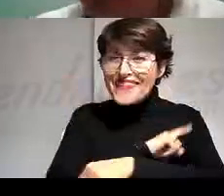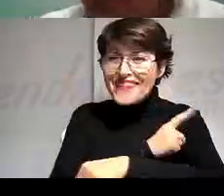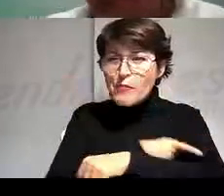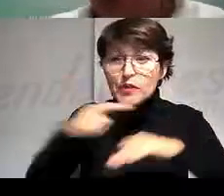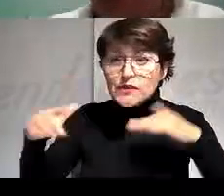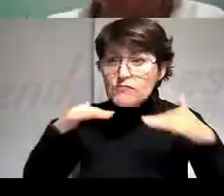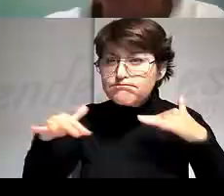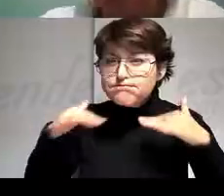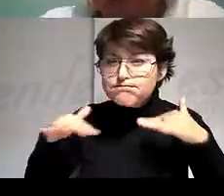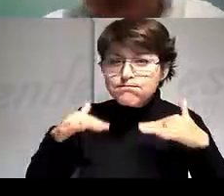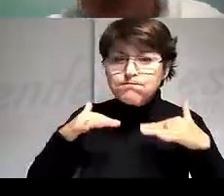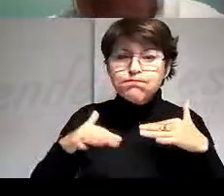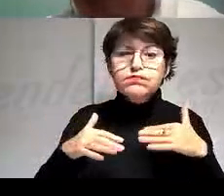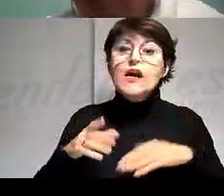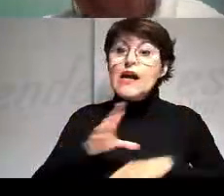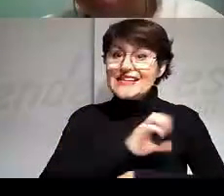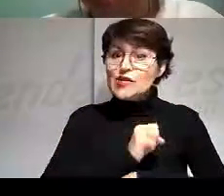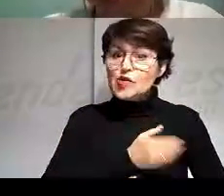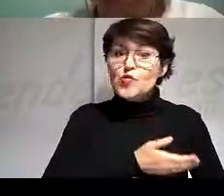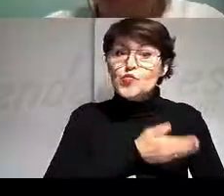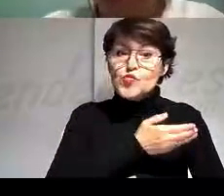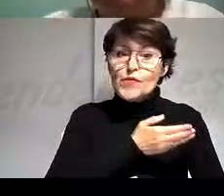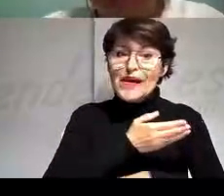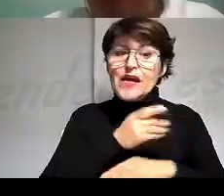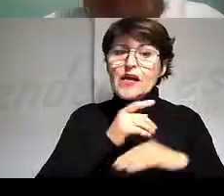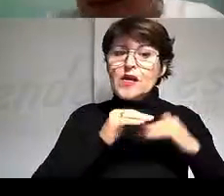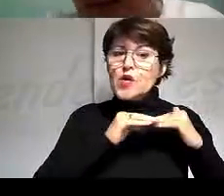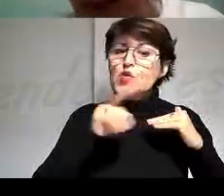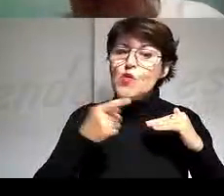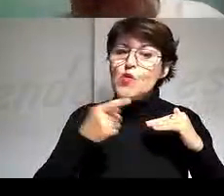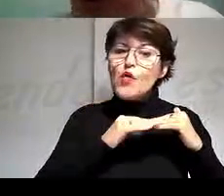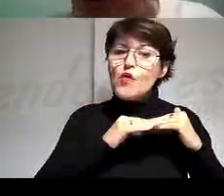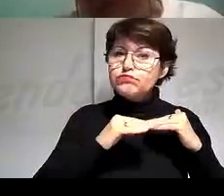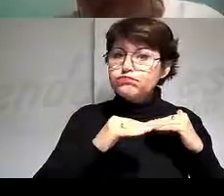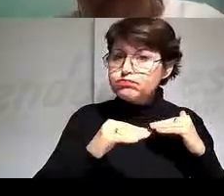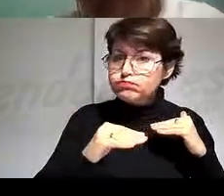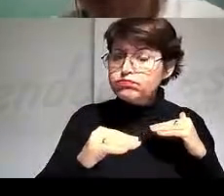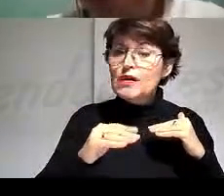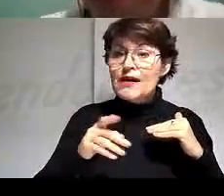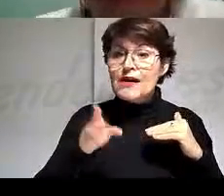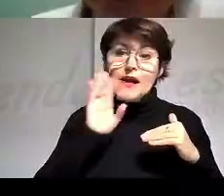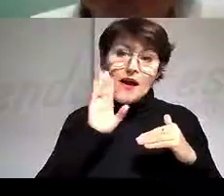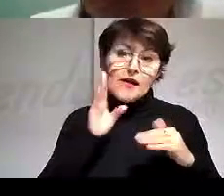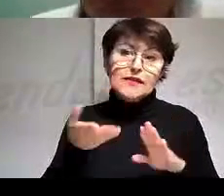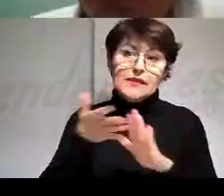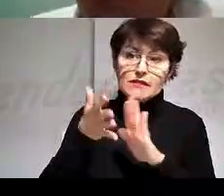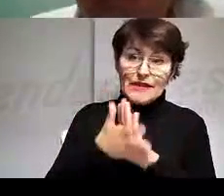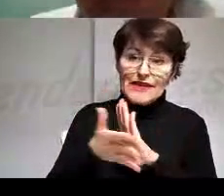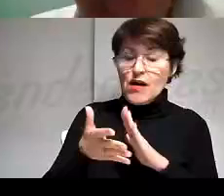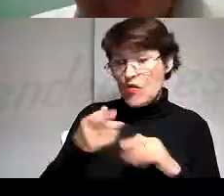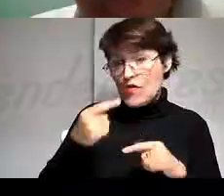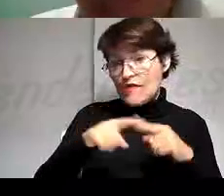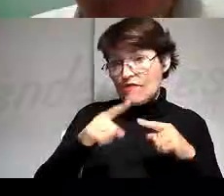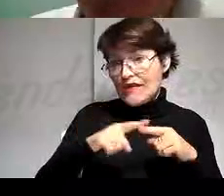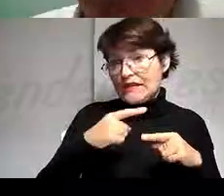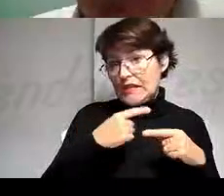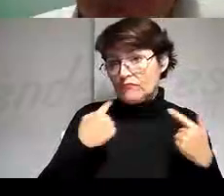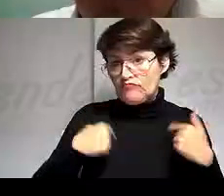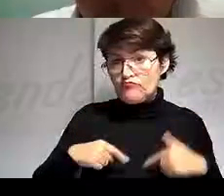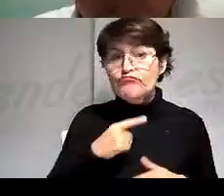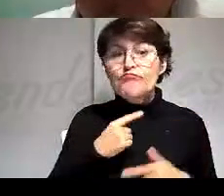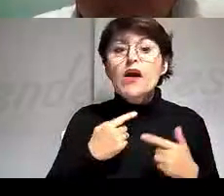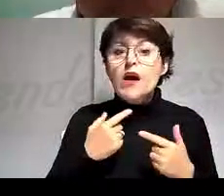que aumenta al principio, pero que a los pocos minutos, con la liberación de algunos de los aminoácidos que veíamos antes,